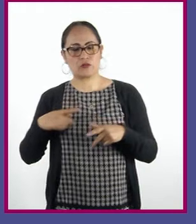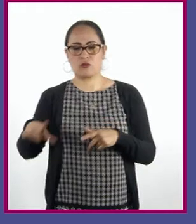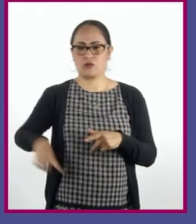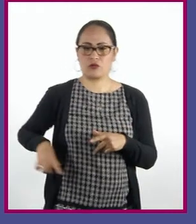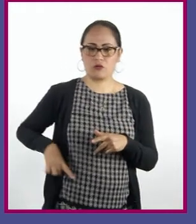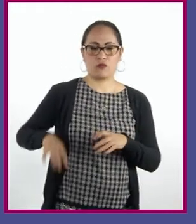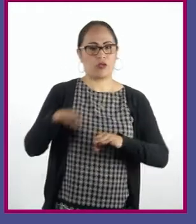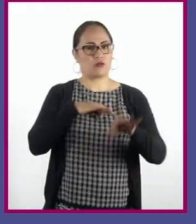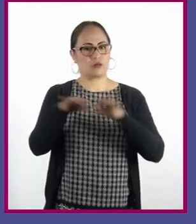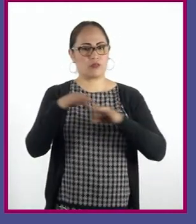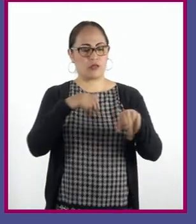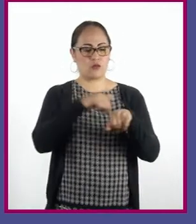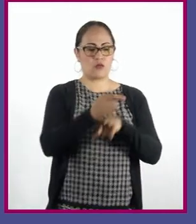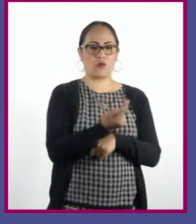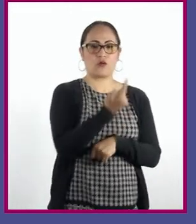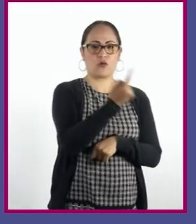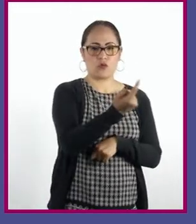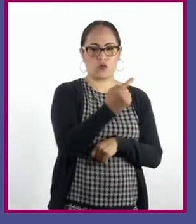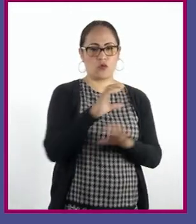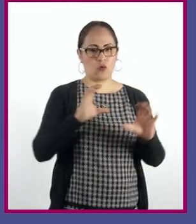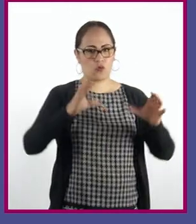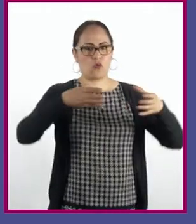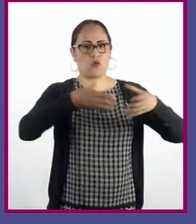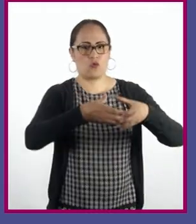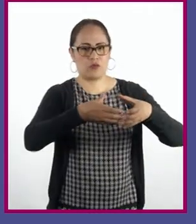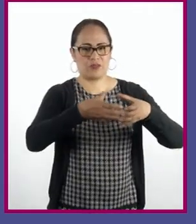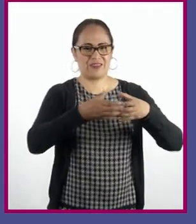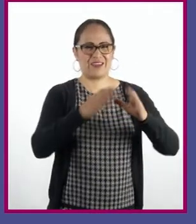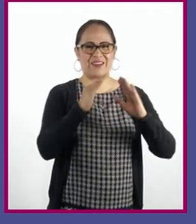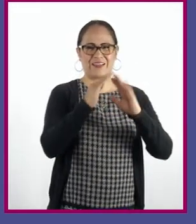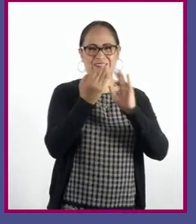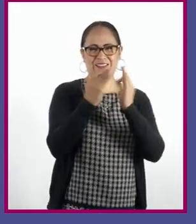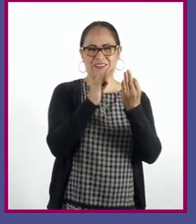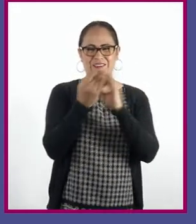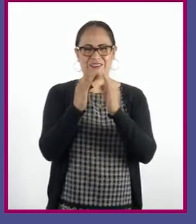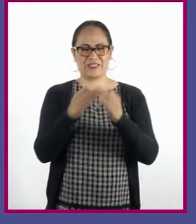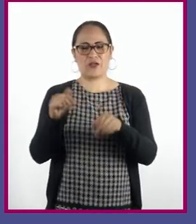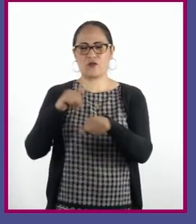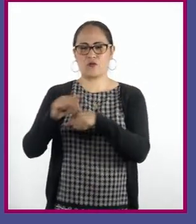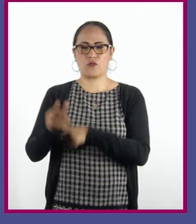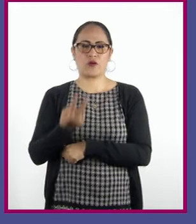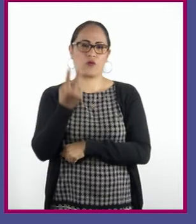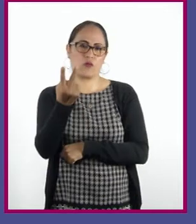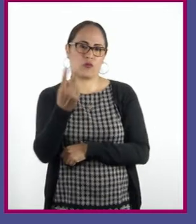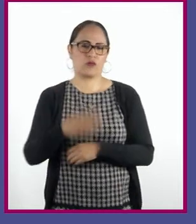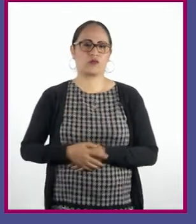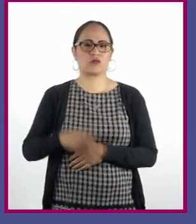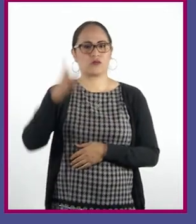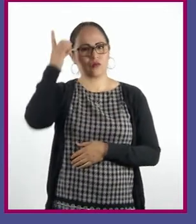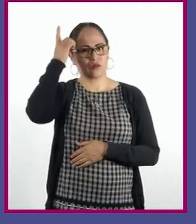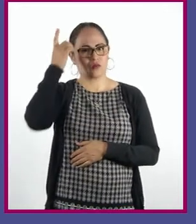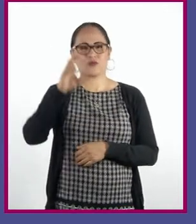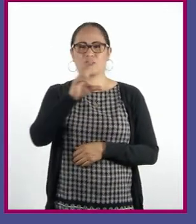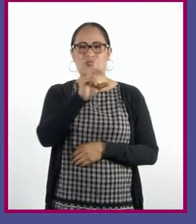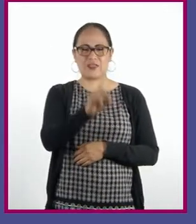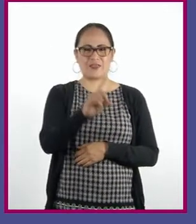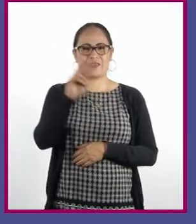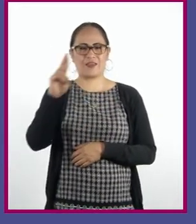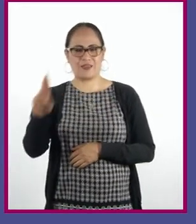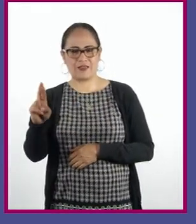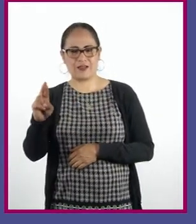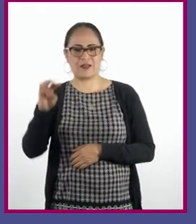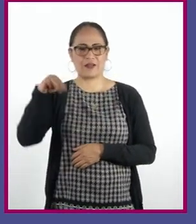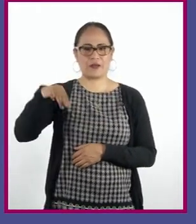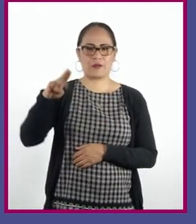En carta 1, comité vecinal y a los condominios de Las Huertas. En carta 2, al doctor Manuel Guerra Zamarro,